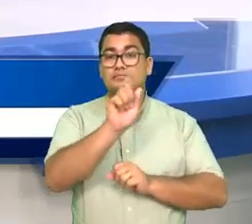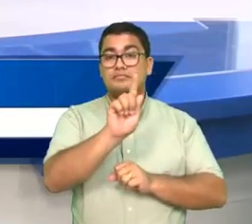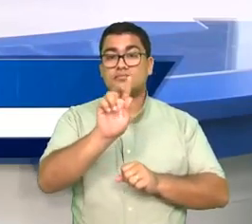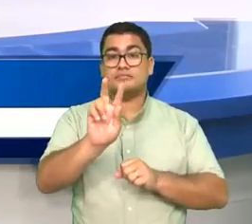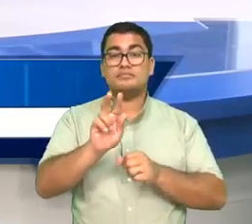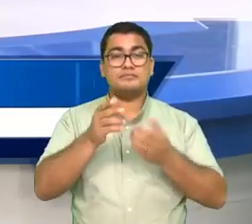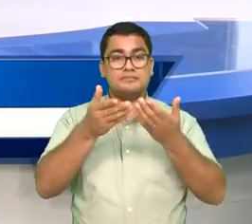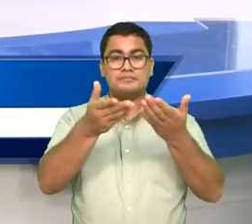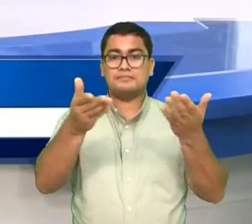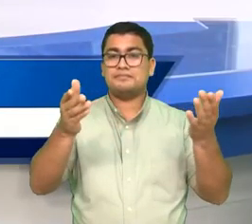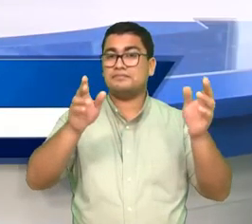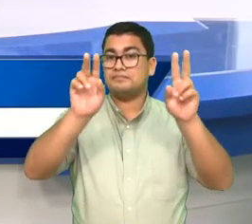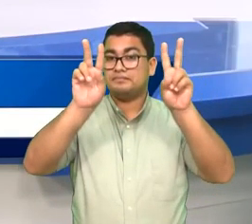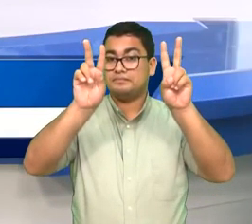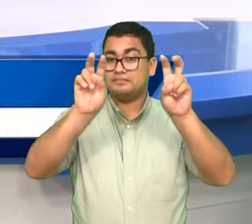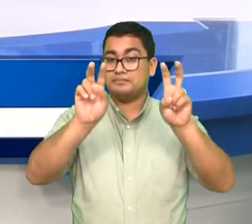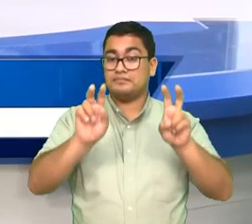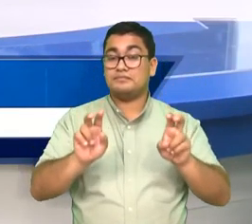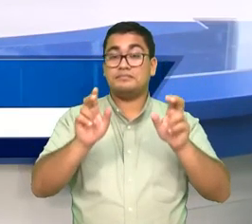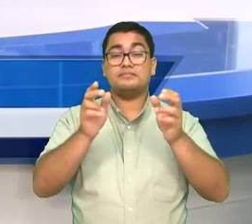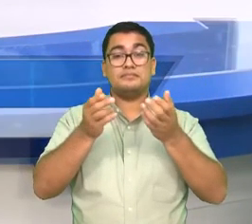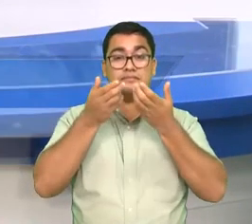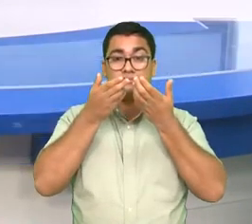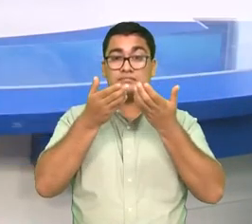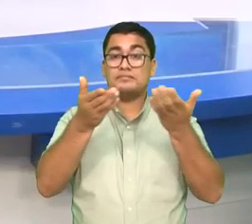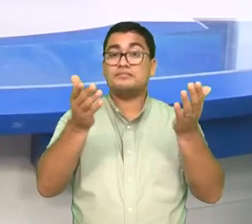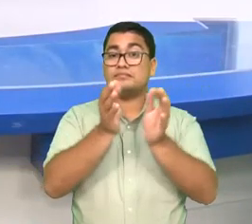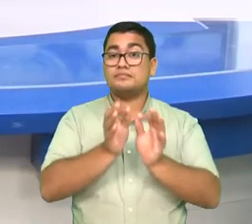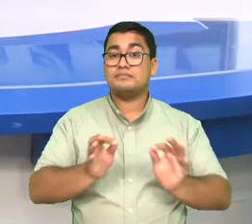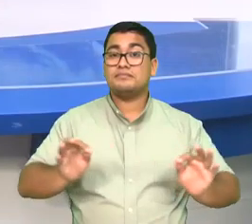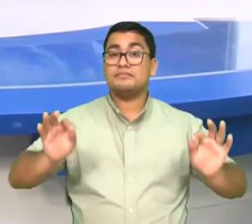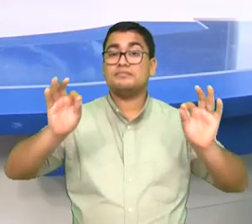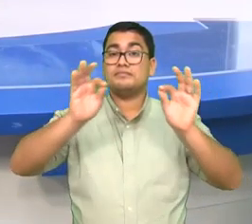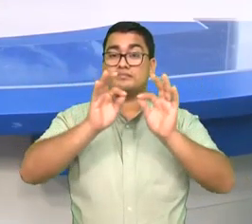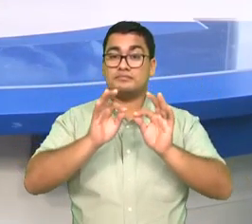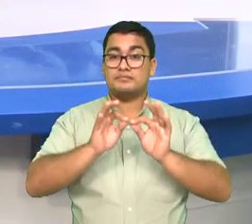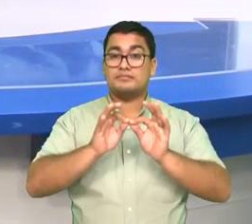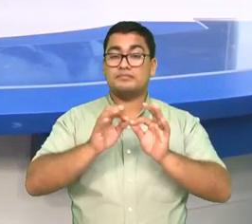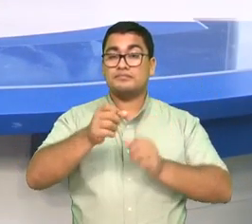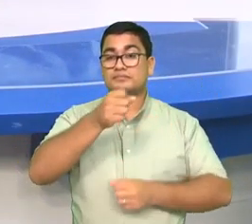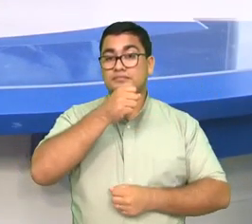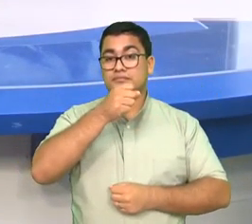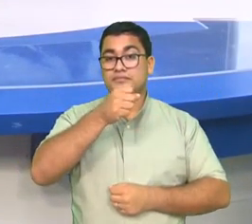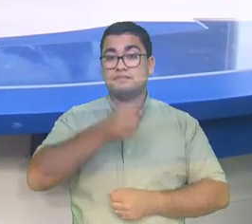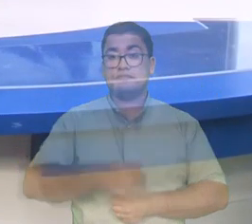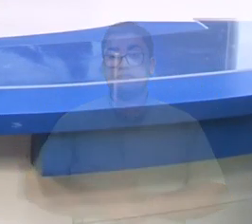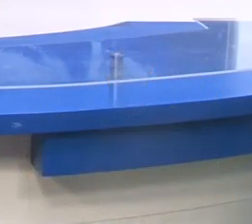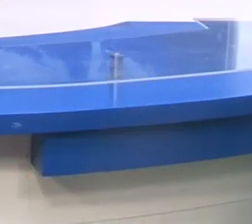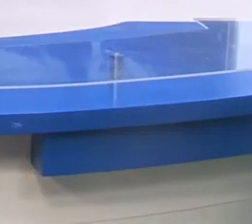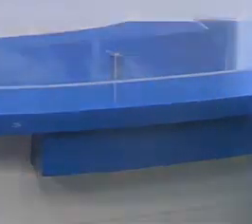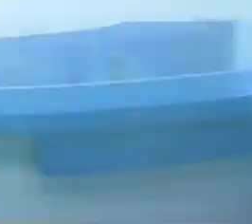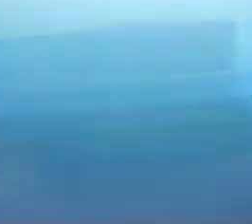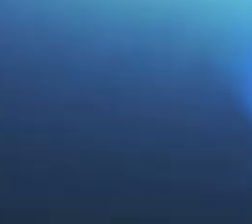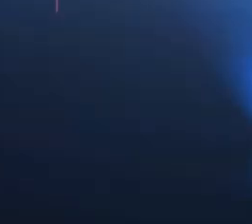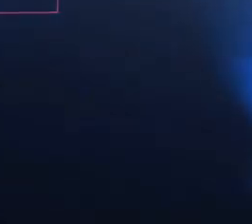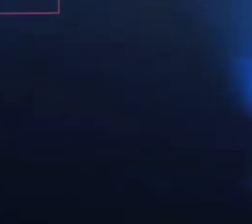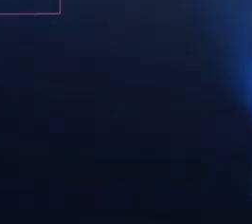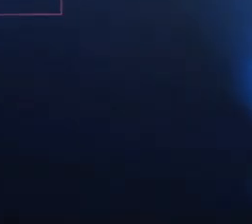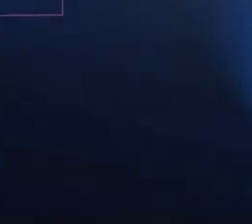inmediato le dejamos con los titulares de las informaciones más relevantes que verán en esta edición.